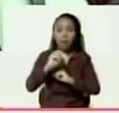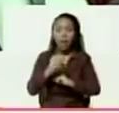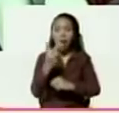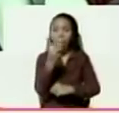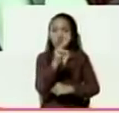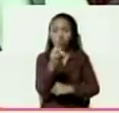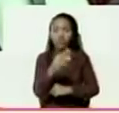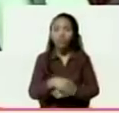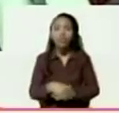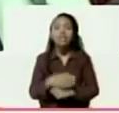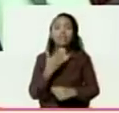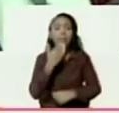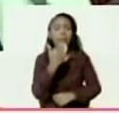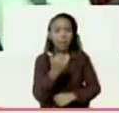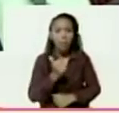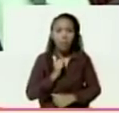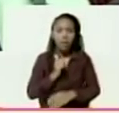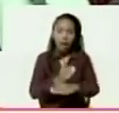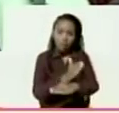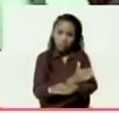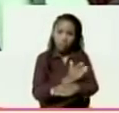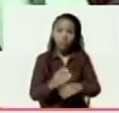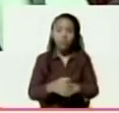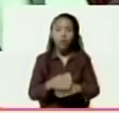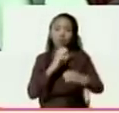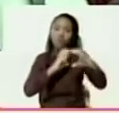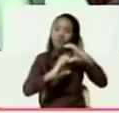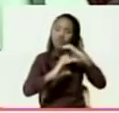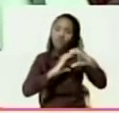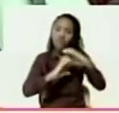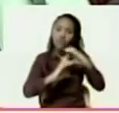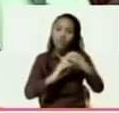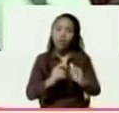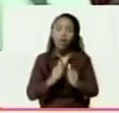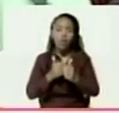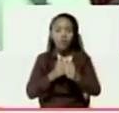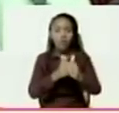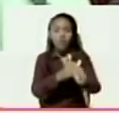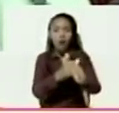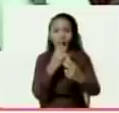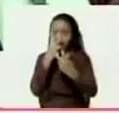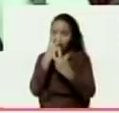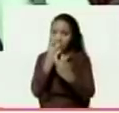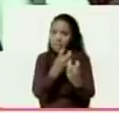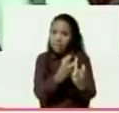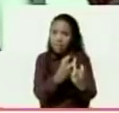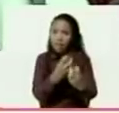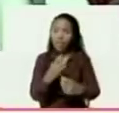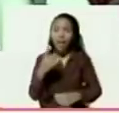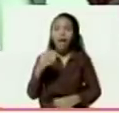me permite, quería aprovechar, ya que estamos conversando, para hacer seguimiento también a la visita de la